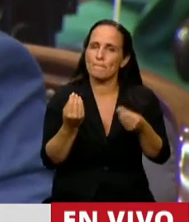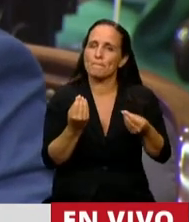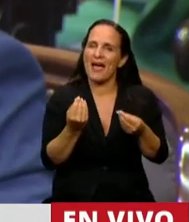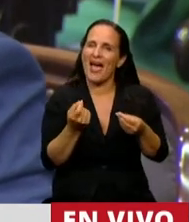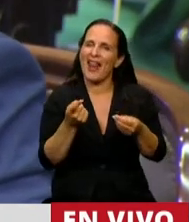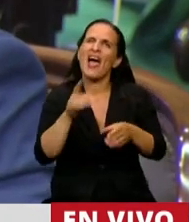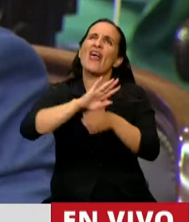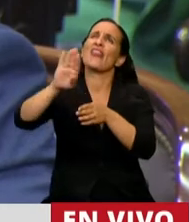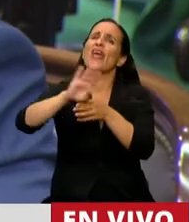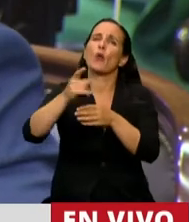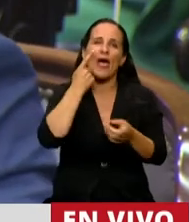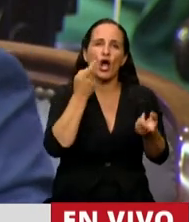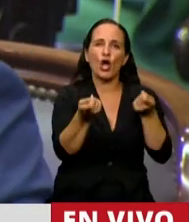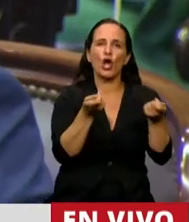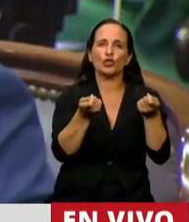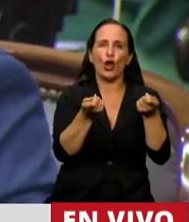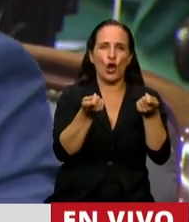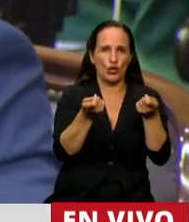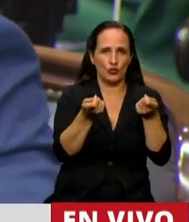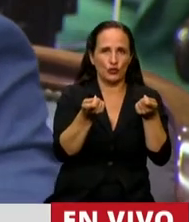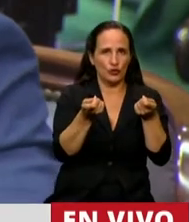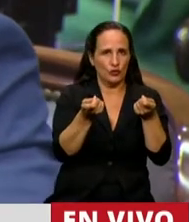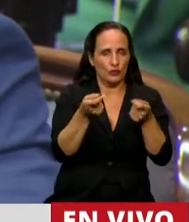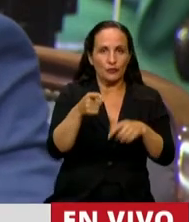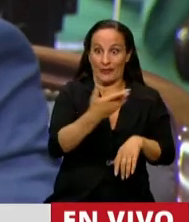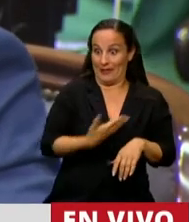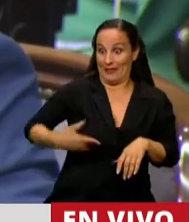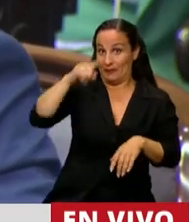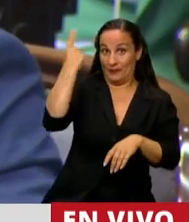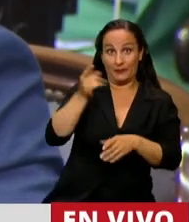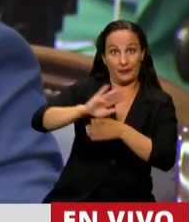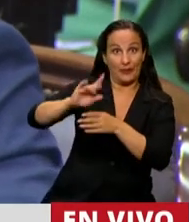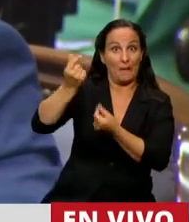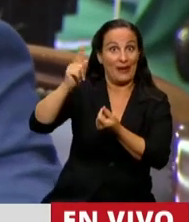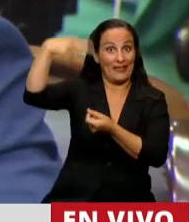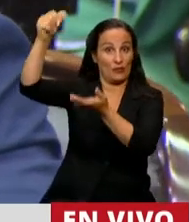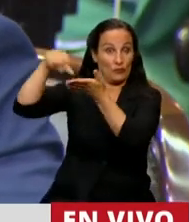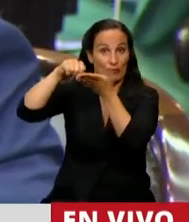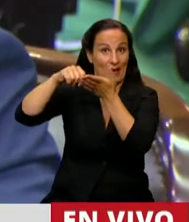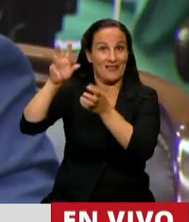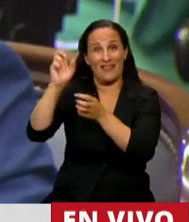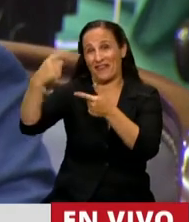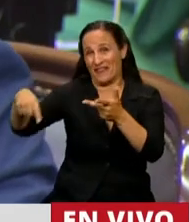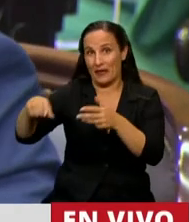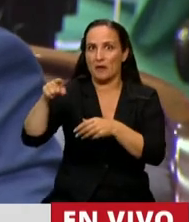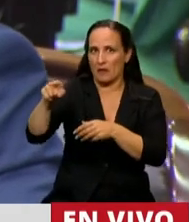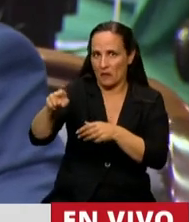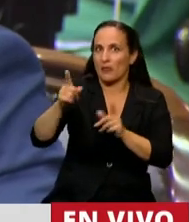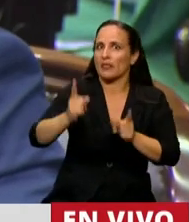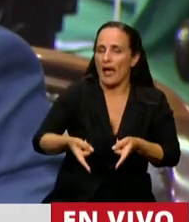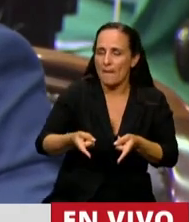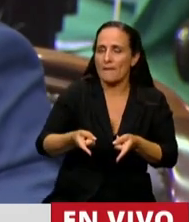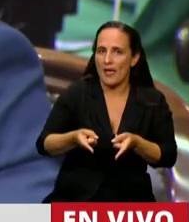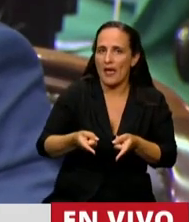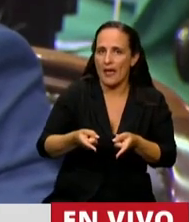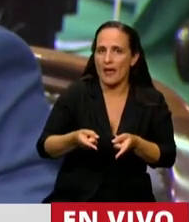del endeudamiento nacional, del endeudamiento público en moneda extranjera y que sea consecuente también con la